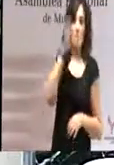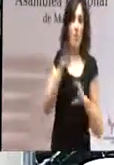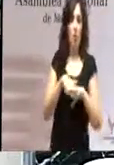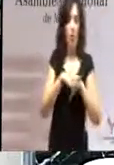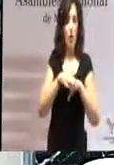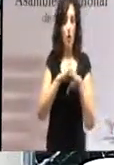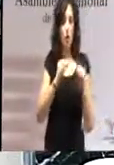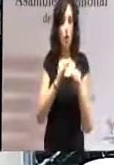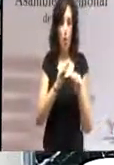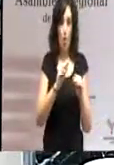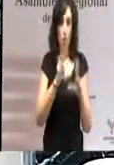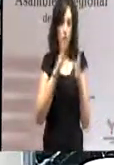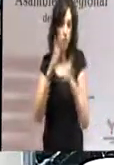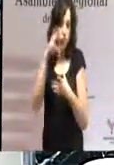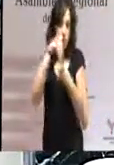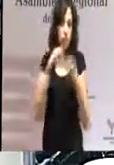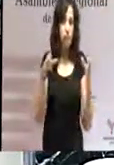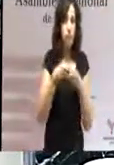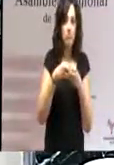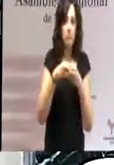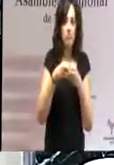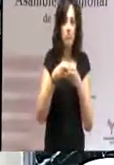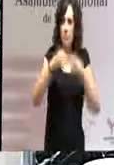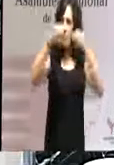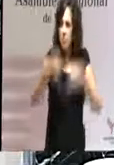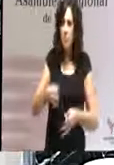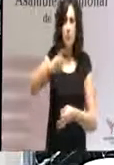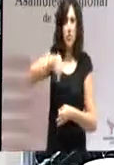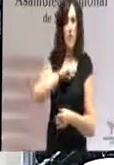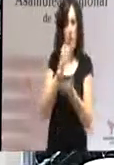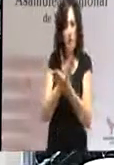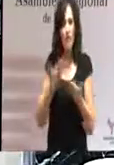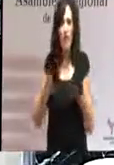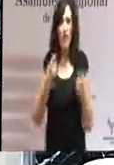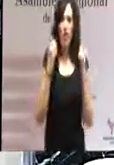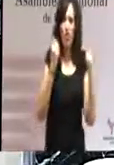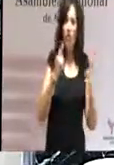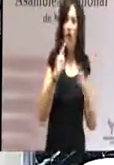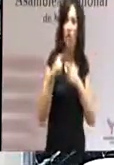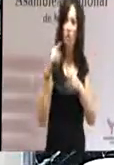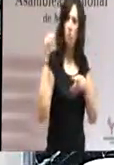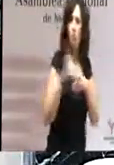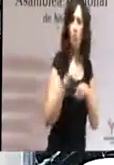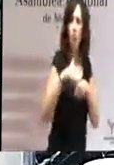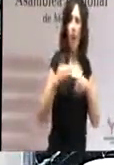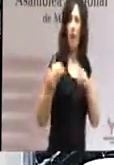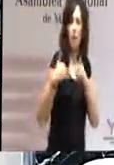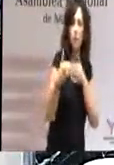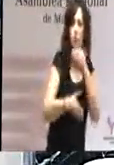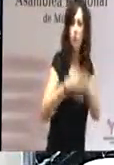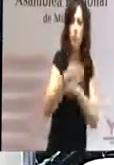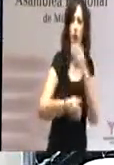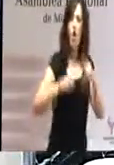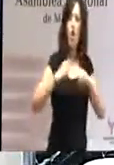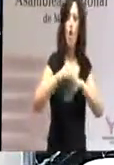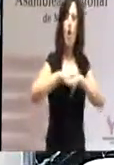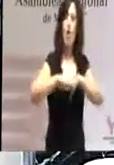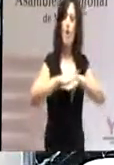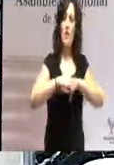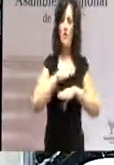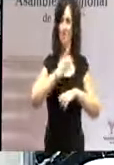primer momento, contra aquellos que confiamos en ustedes y le dimos nuestro voto para que gobernara. Desde el primer momento